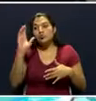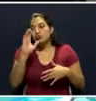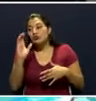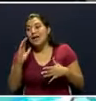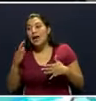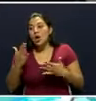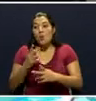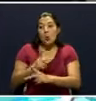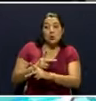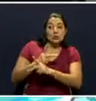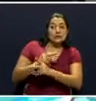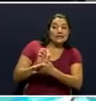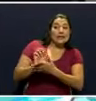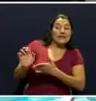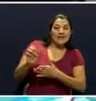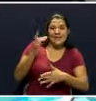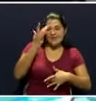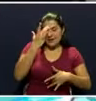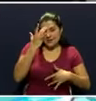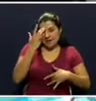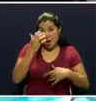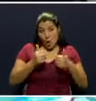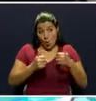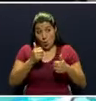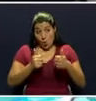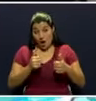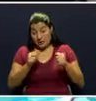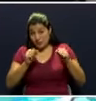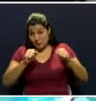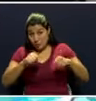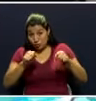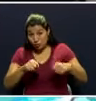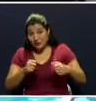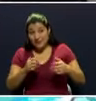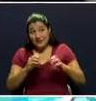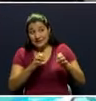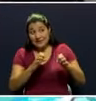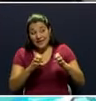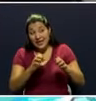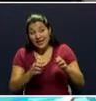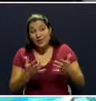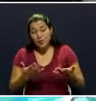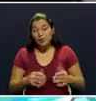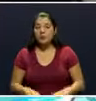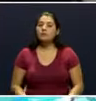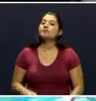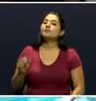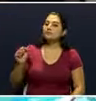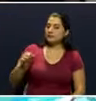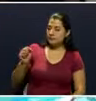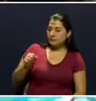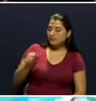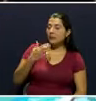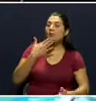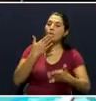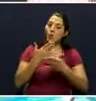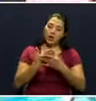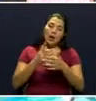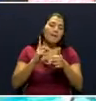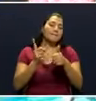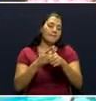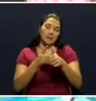o controlar la enfermedad, ¿cuáles podrían ser estas estrategias? Bueno, la